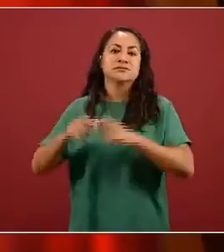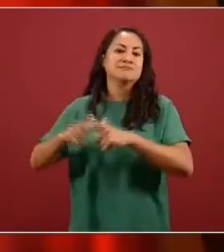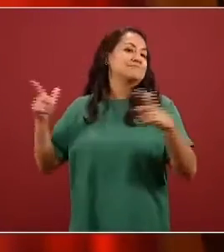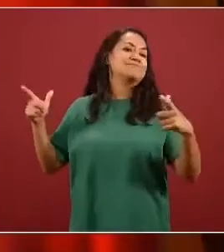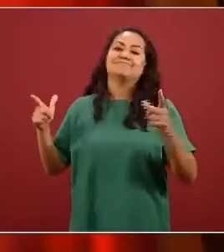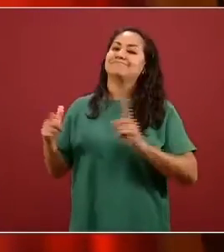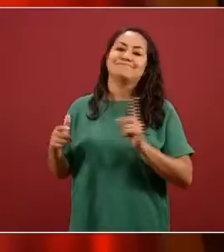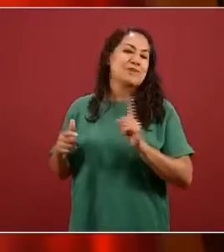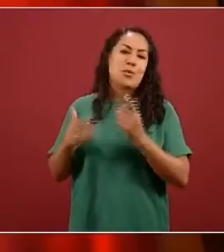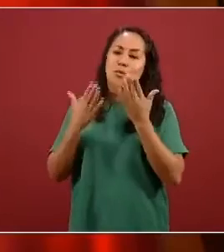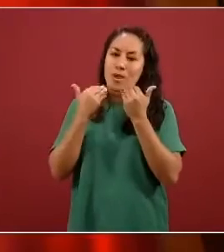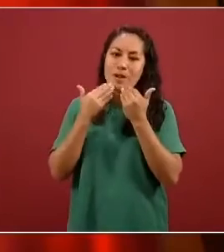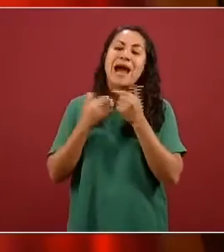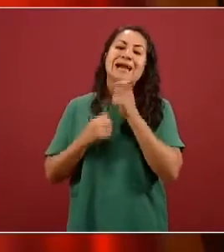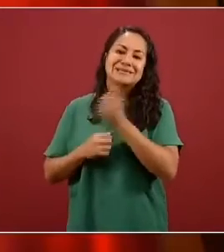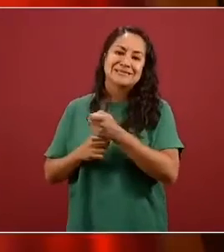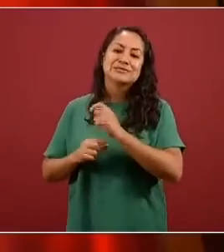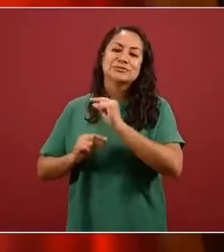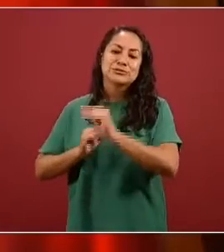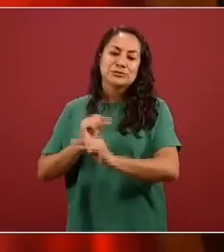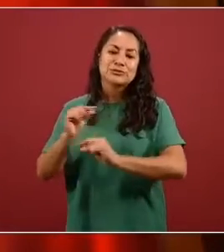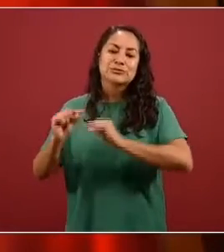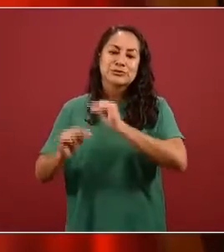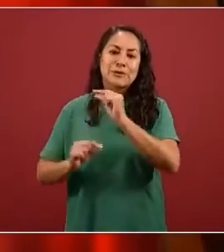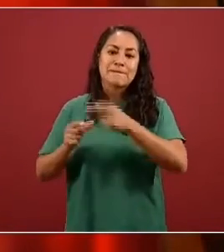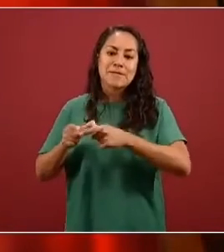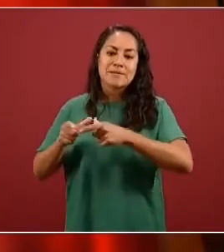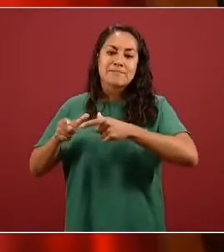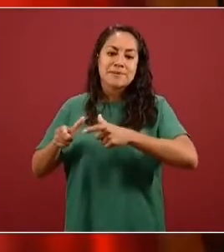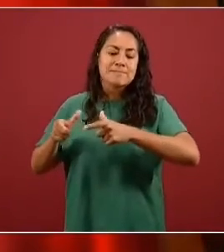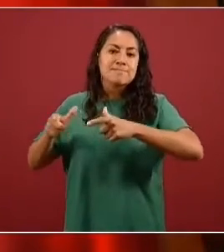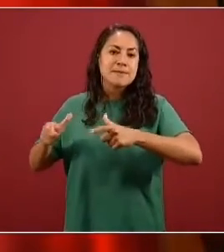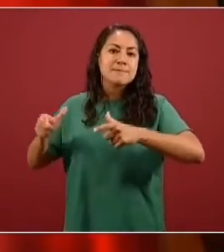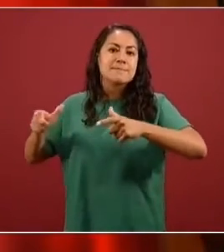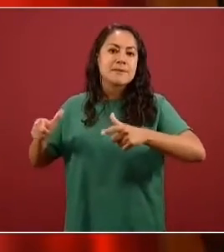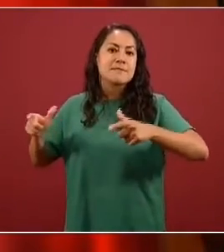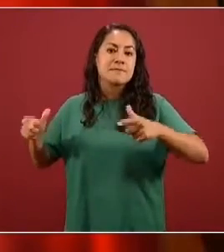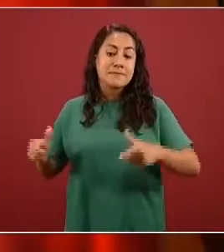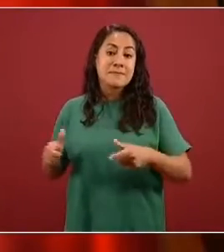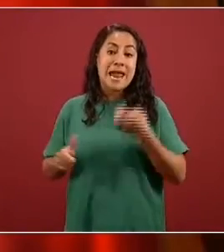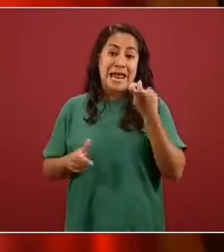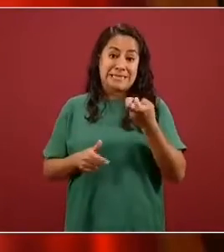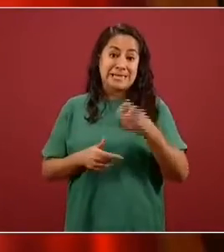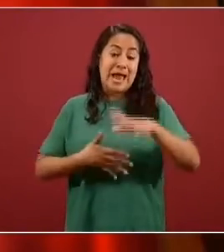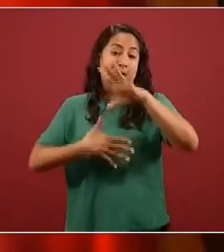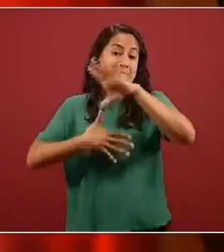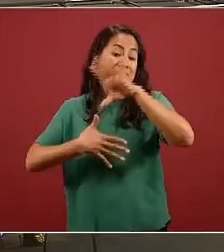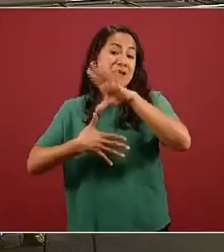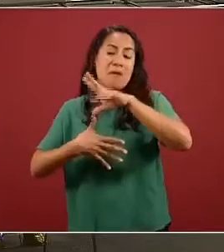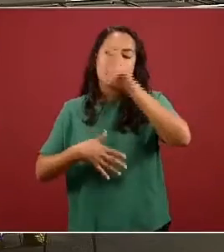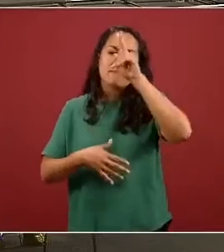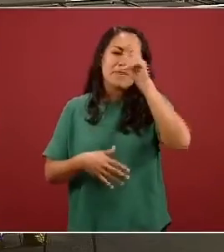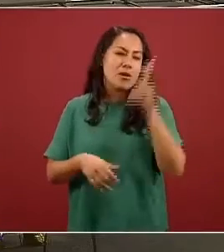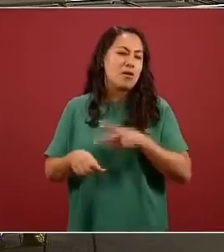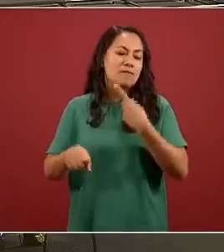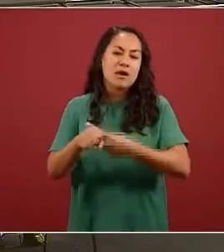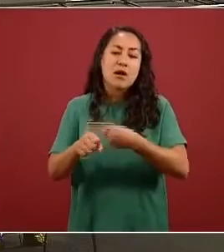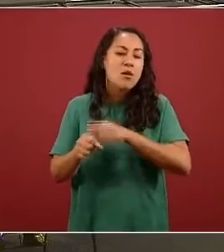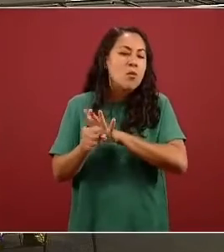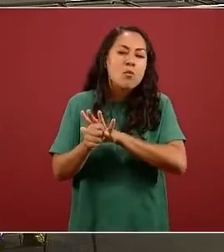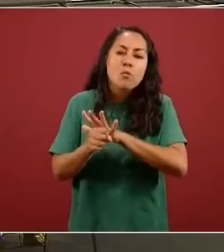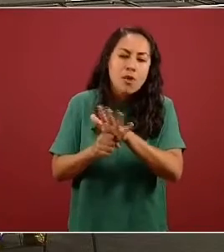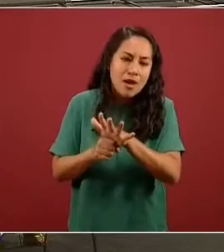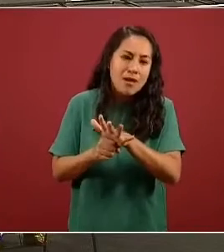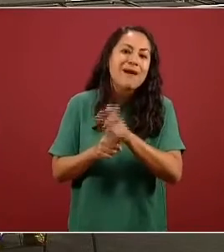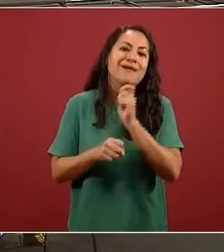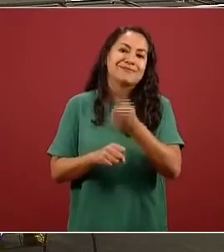días, recordando que el principal país que contribuye a esta estadística en las Américas es precisamente Estados Unidos, y Estados Unidos